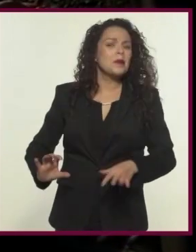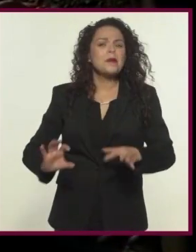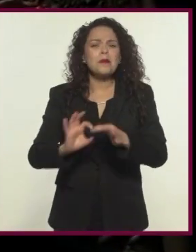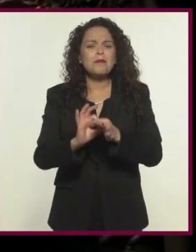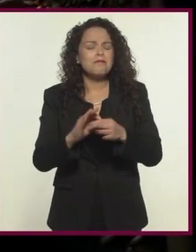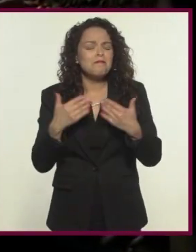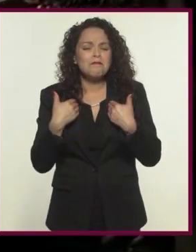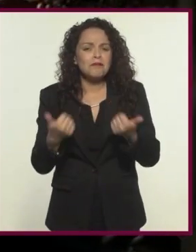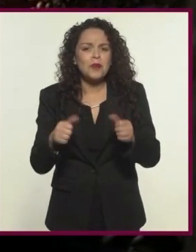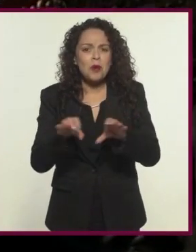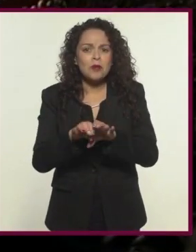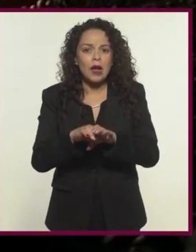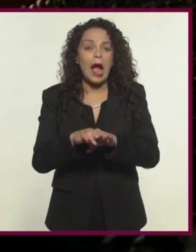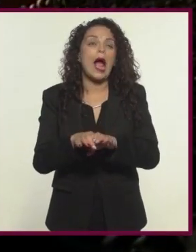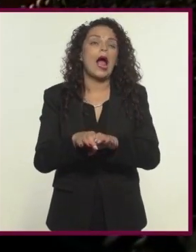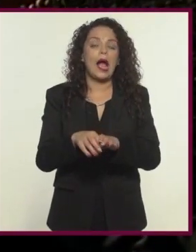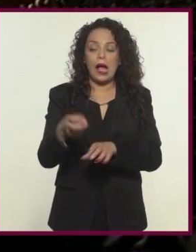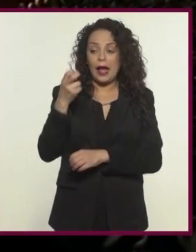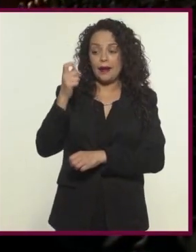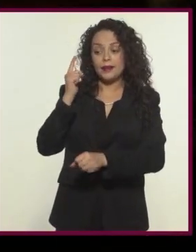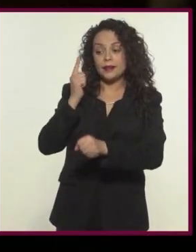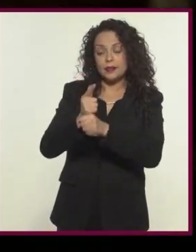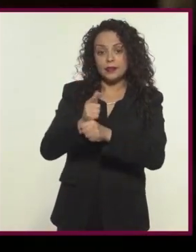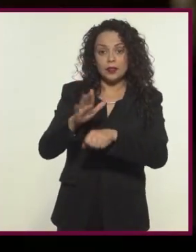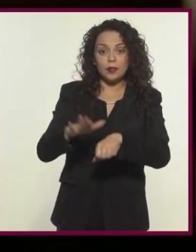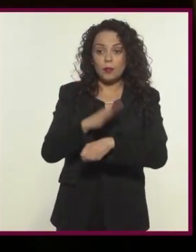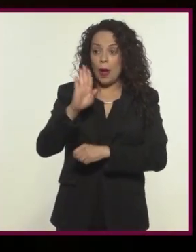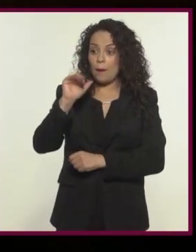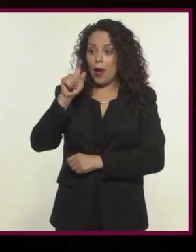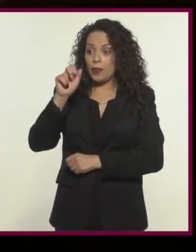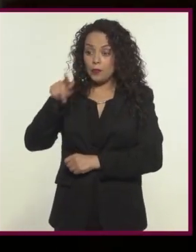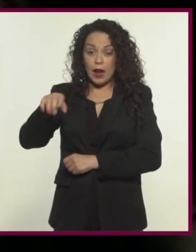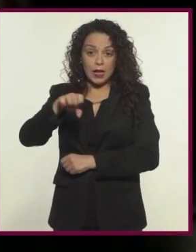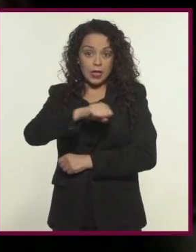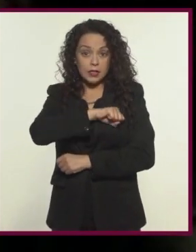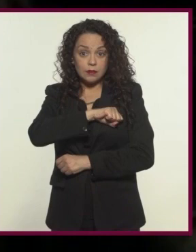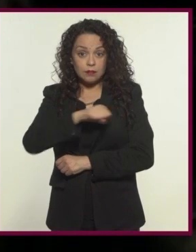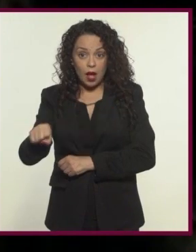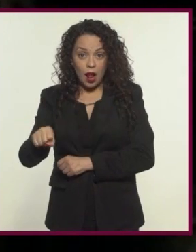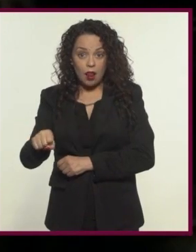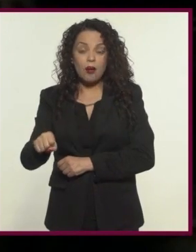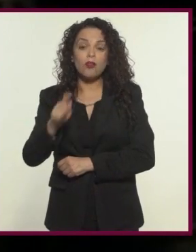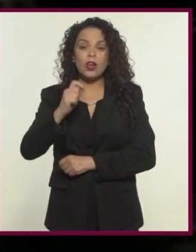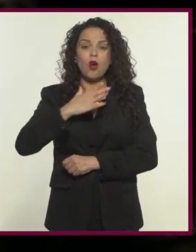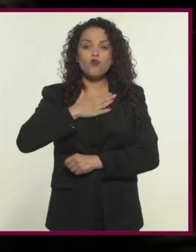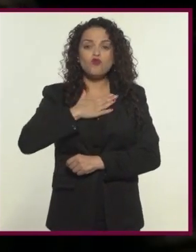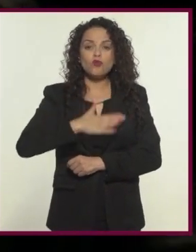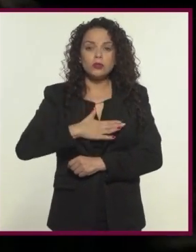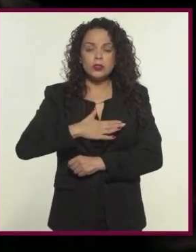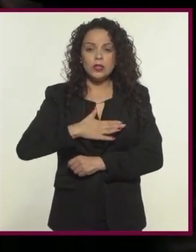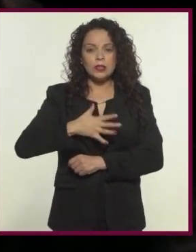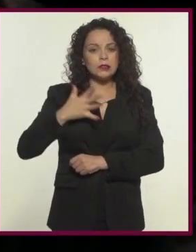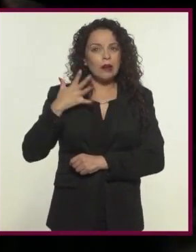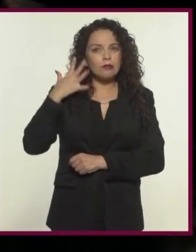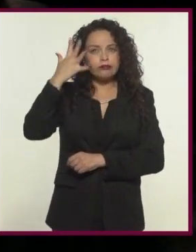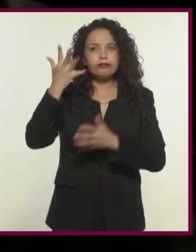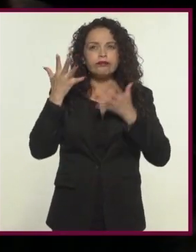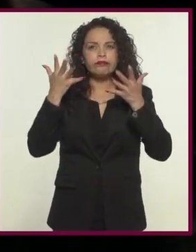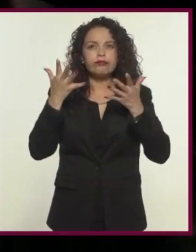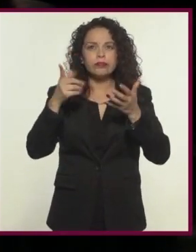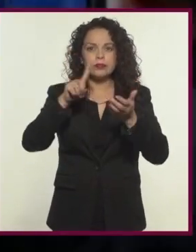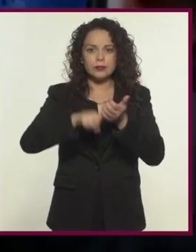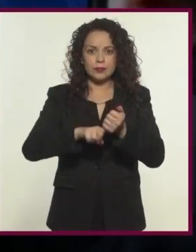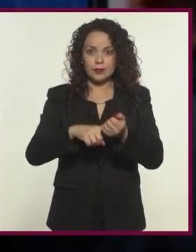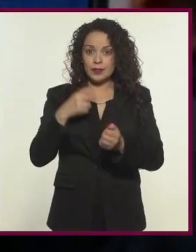película? Aquí vemos que el final tiene sentido, porque al quedar Batman como el malo, el símbolo de justicia y esperanza en el que se